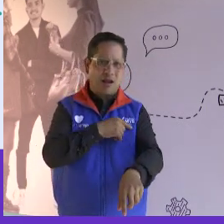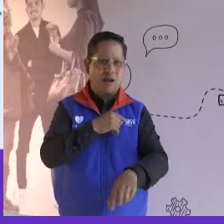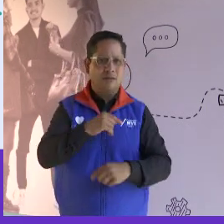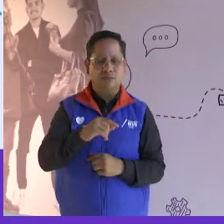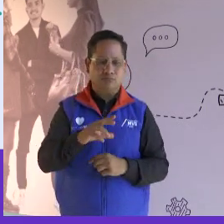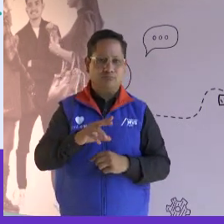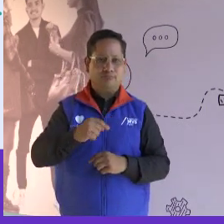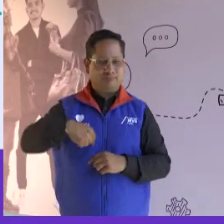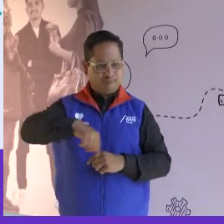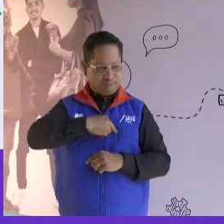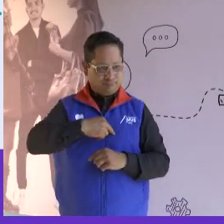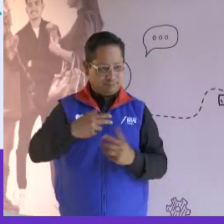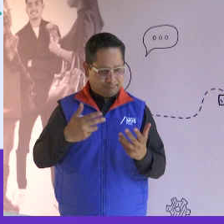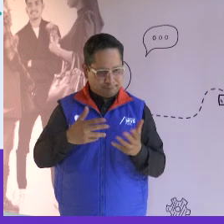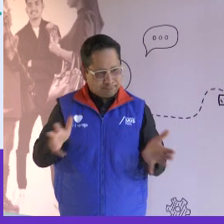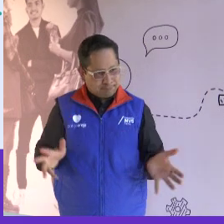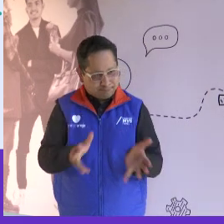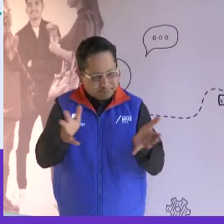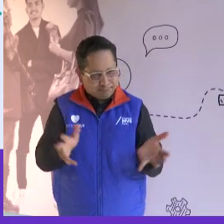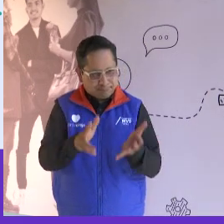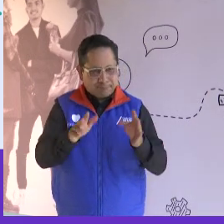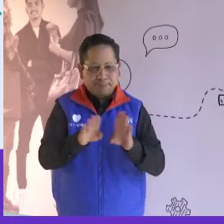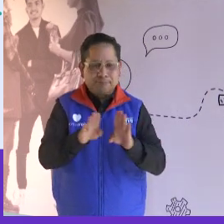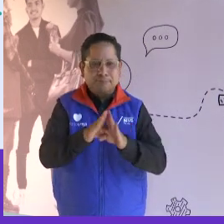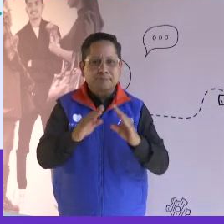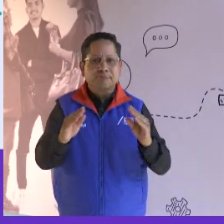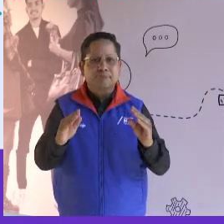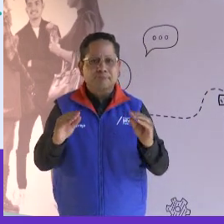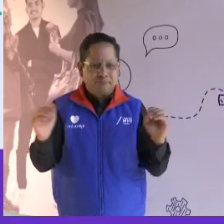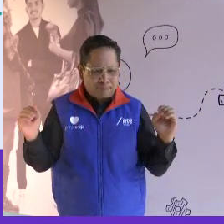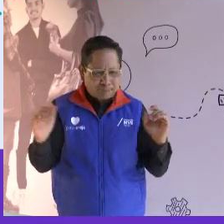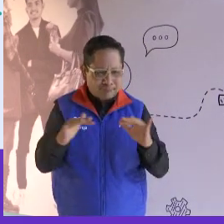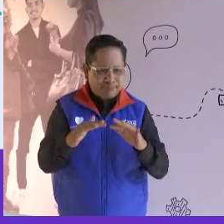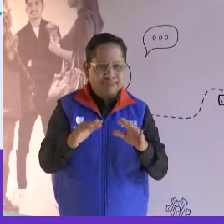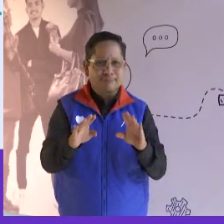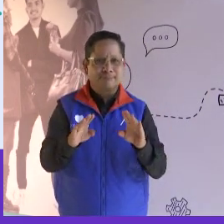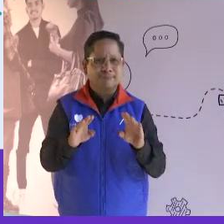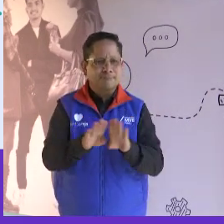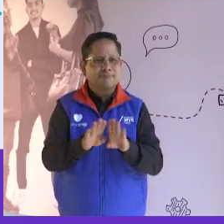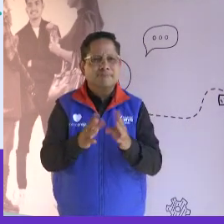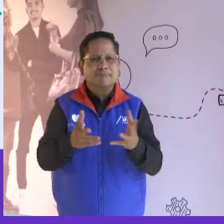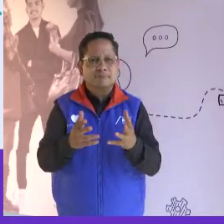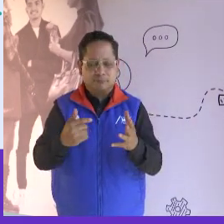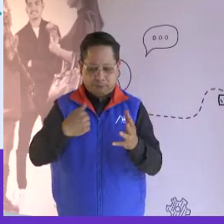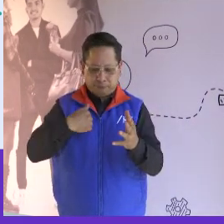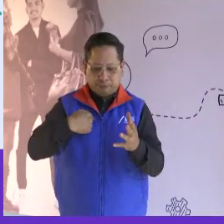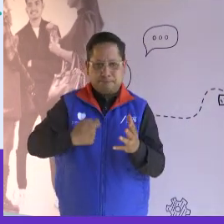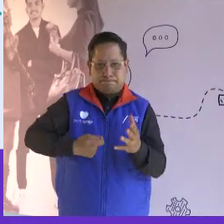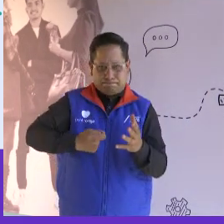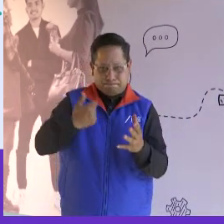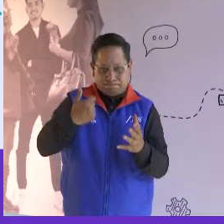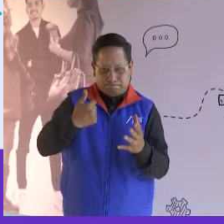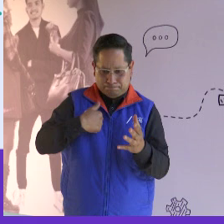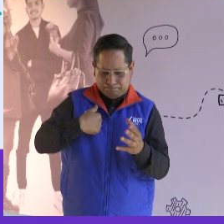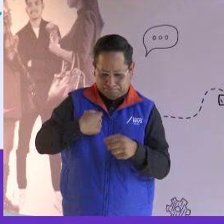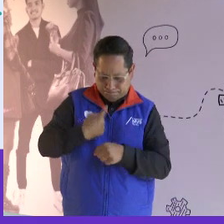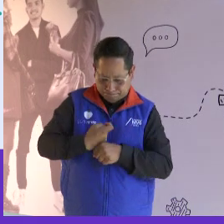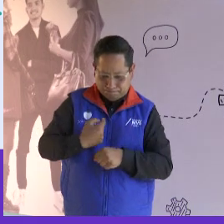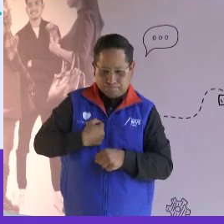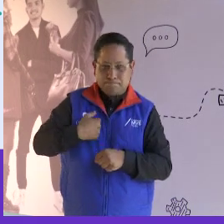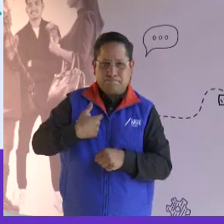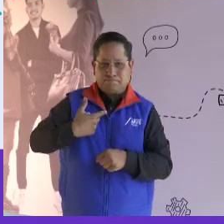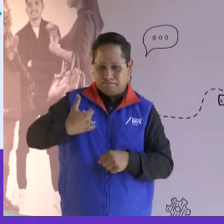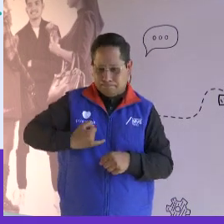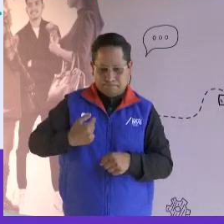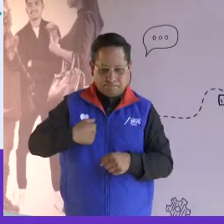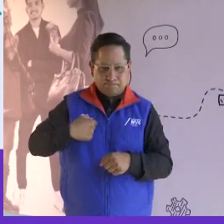Entonces yo creo que la manera de incentivar la colaboración por parte de los donantes es haciéndola, colaborando y poniendo el ejemplo,